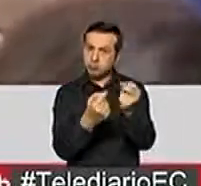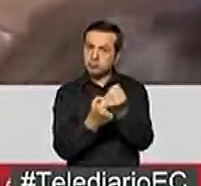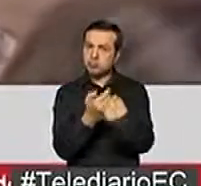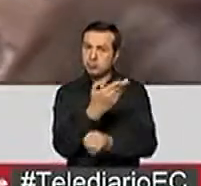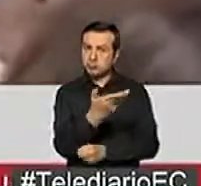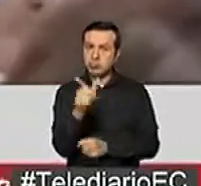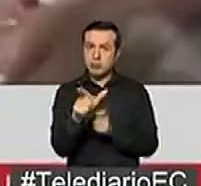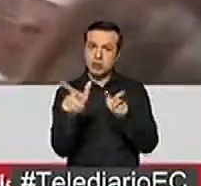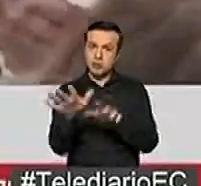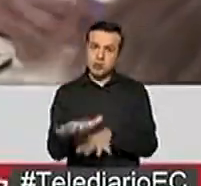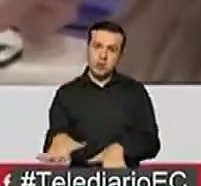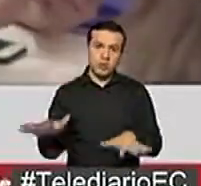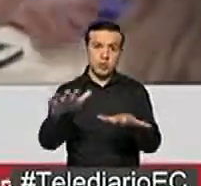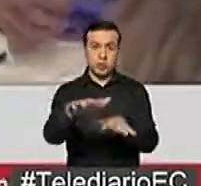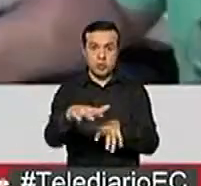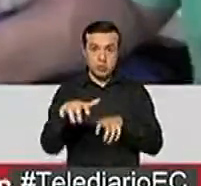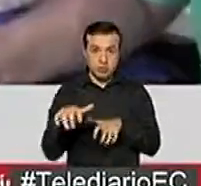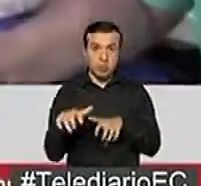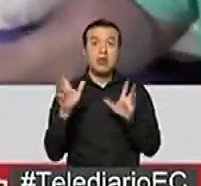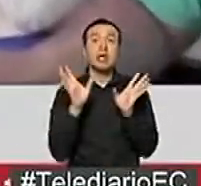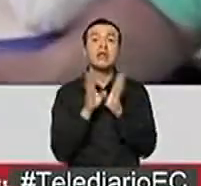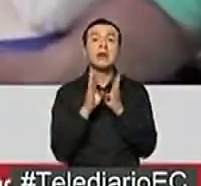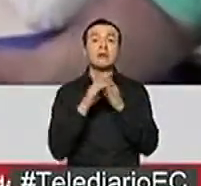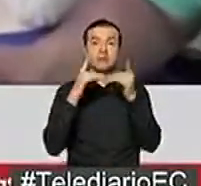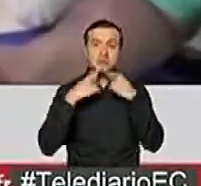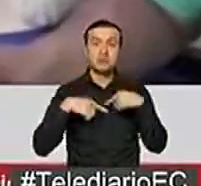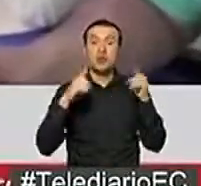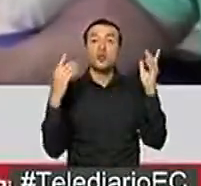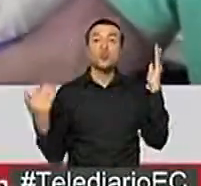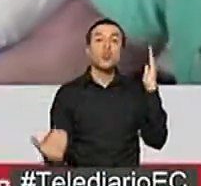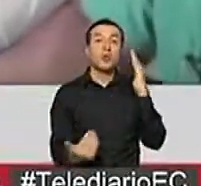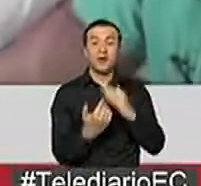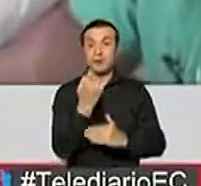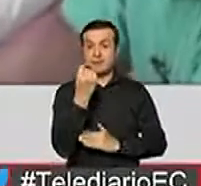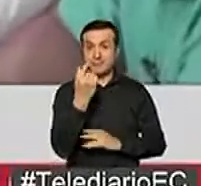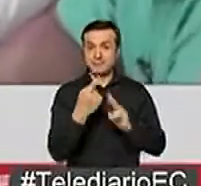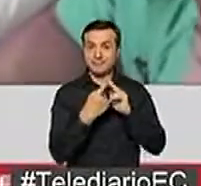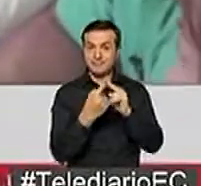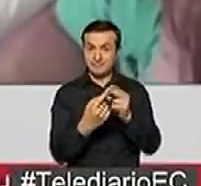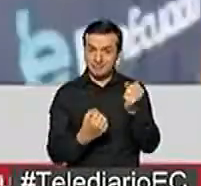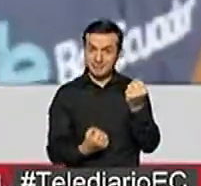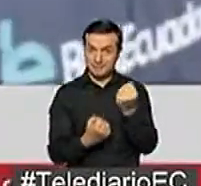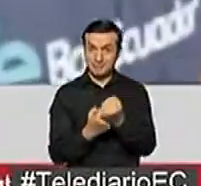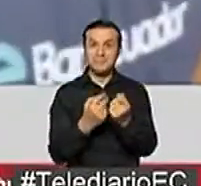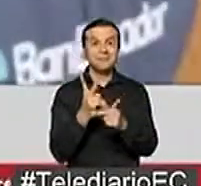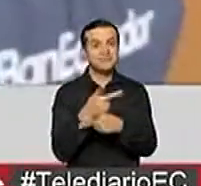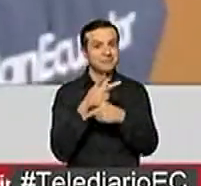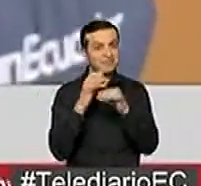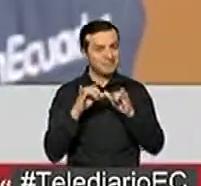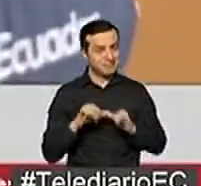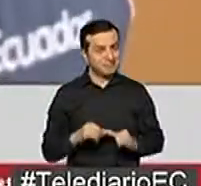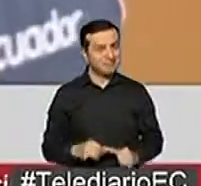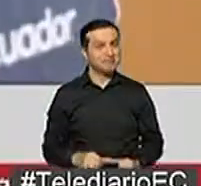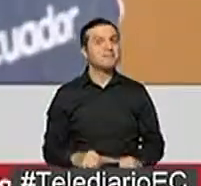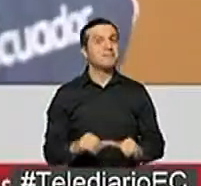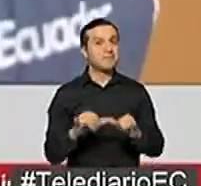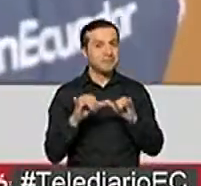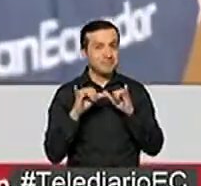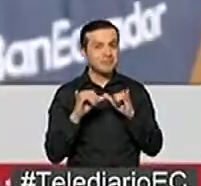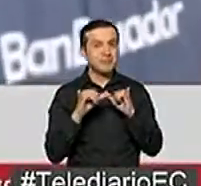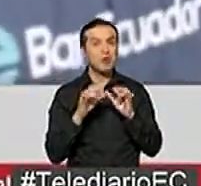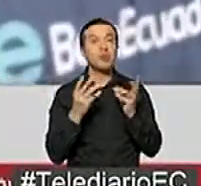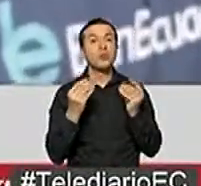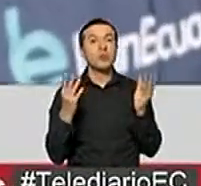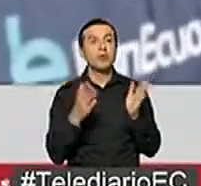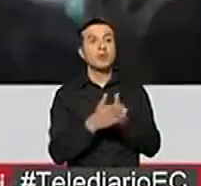de los agricultores de la zona. Durante el evento se anunció una nueva línea de crédito para impulsar la productividad y descongestionar las